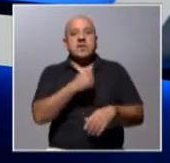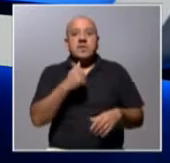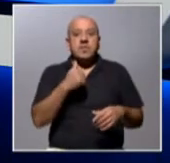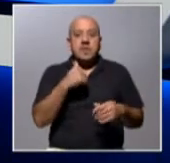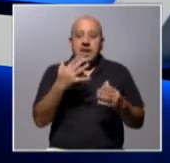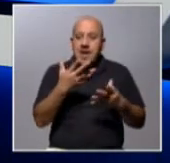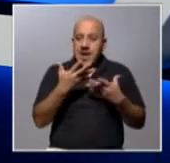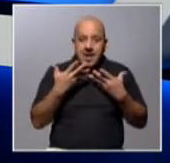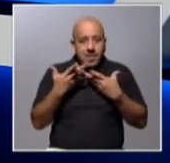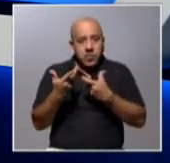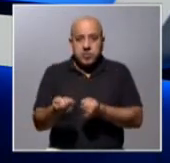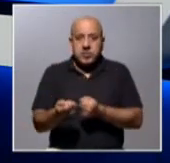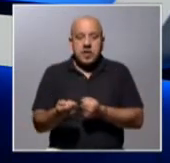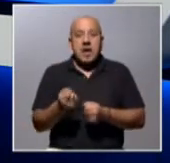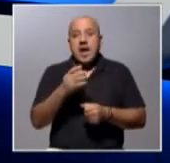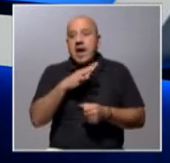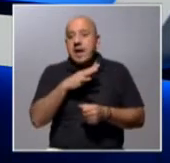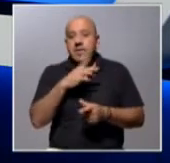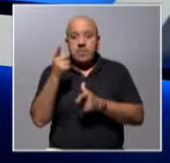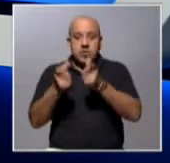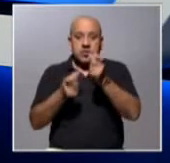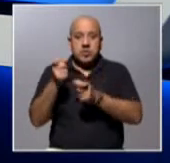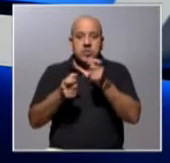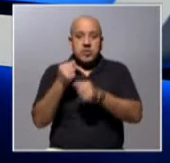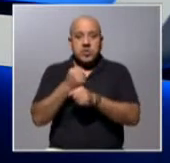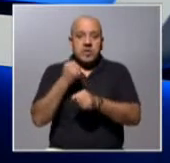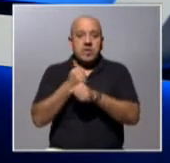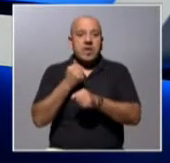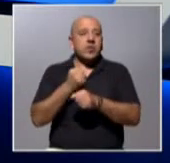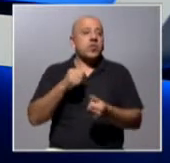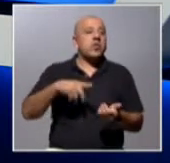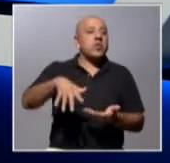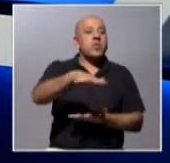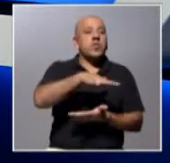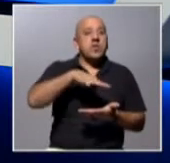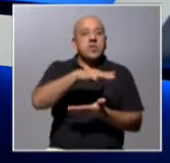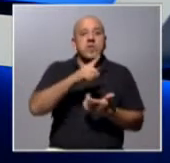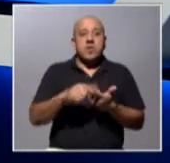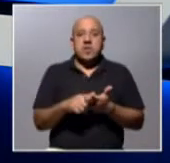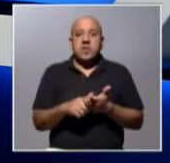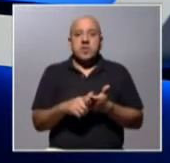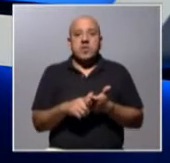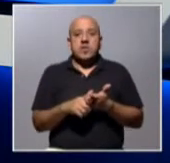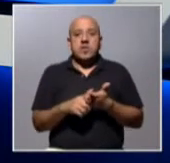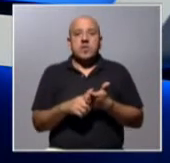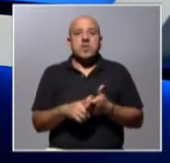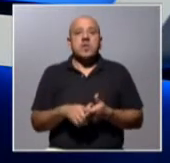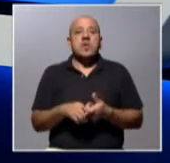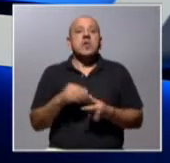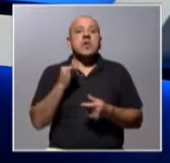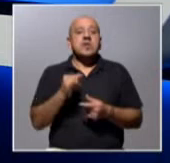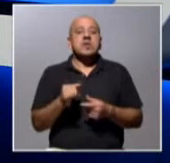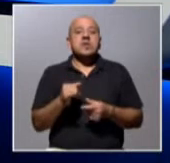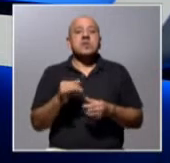obviamente hay gente que está trabajando en territorio y después hay gente que capaz que no puede estar ahí, pero sí puede dar una